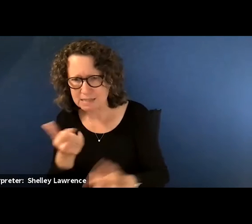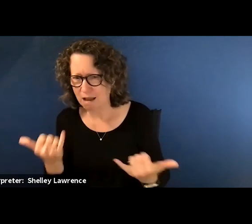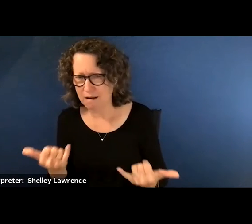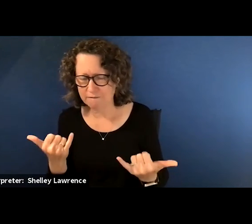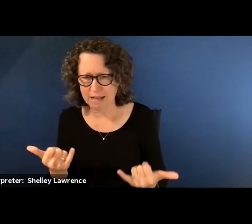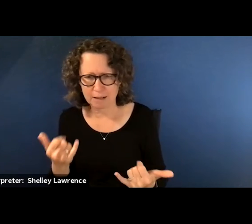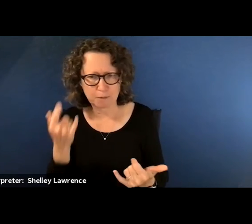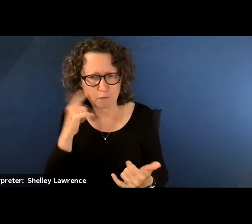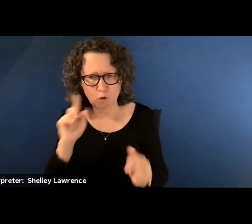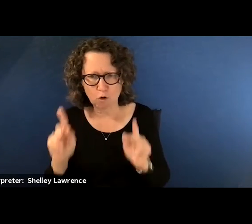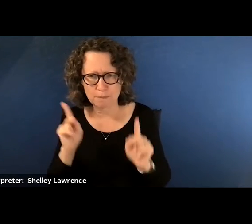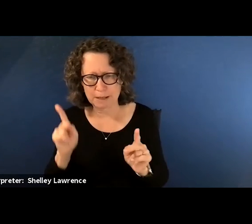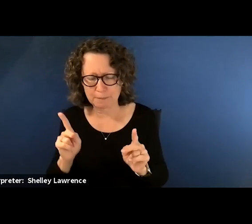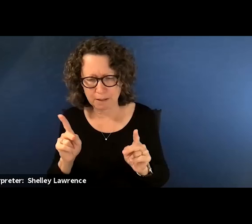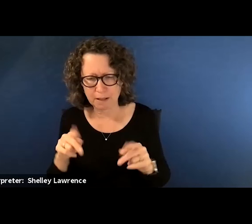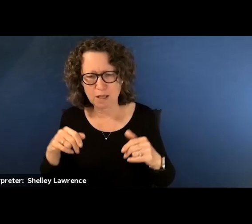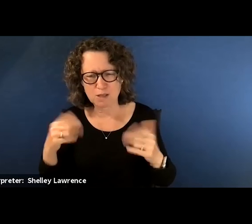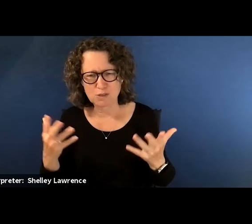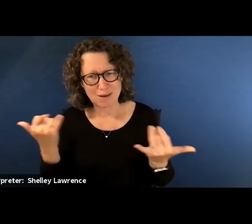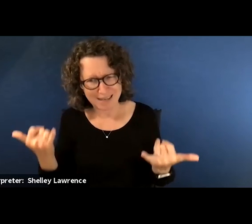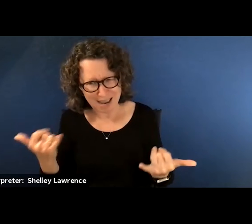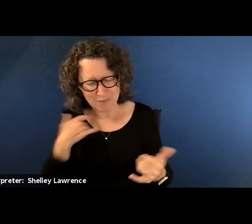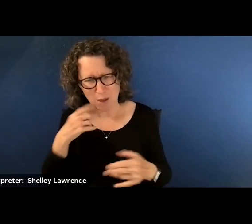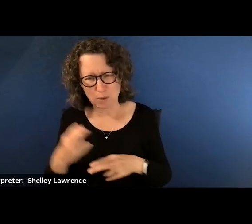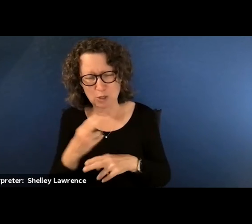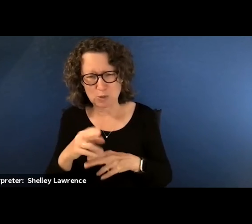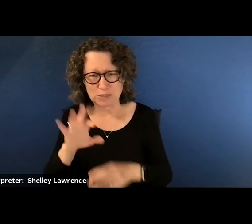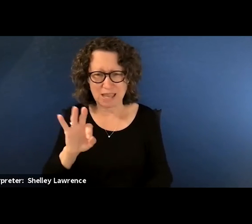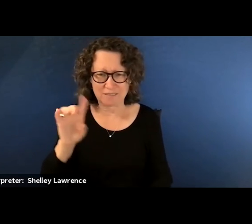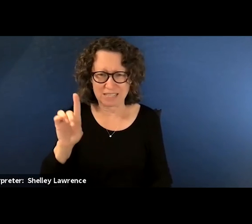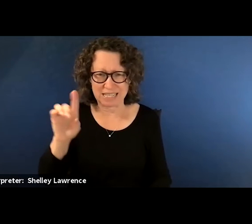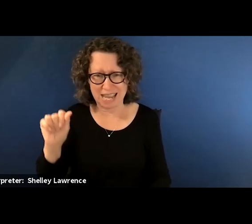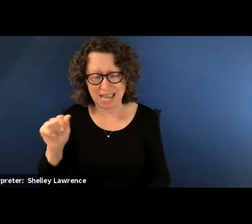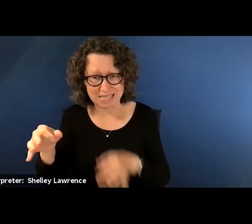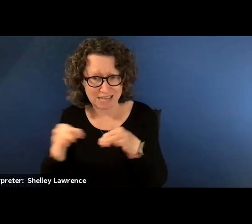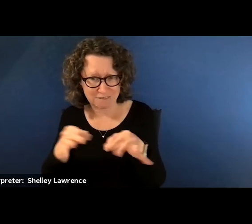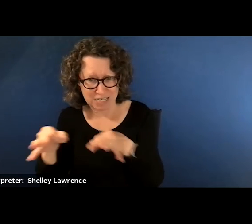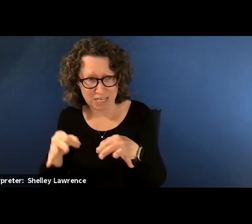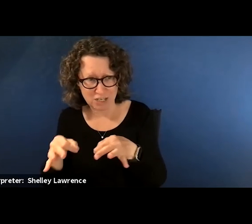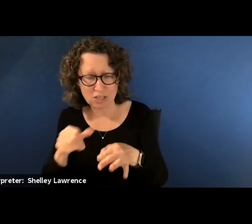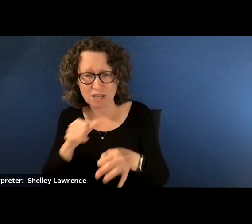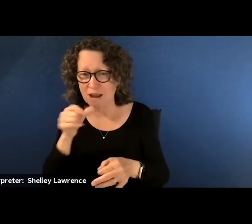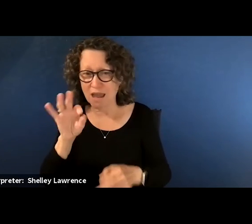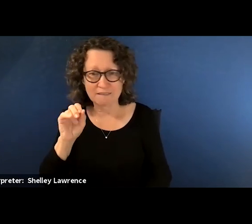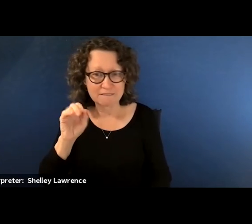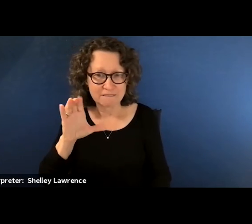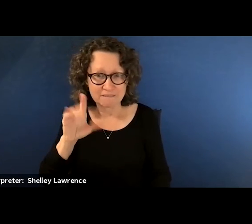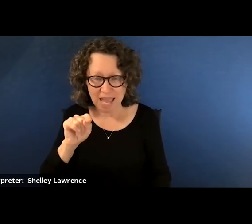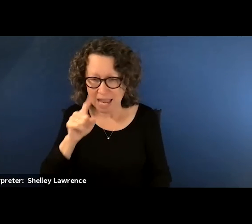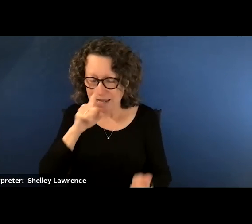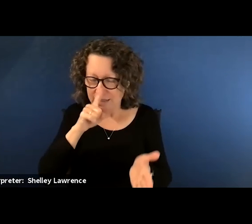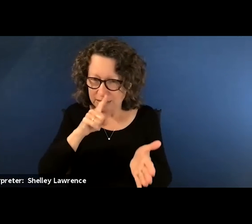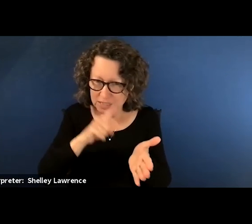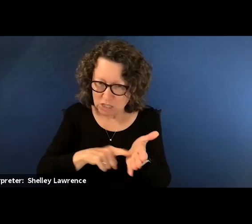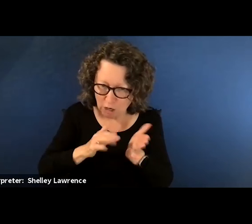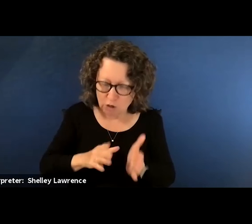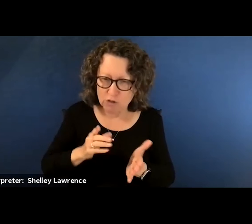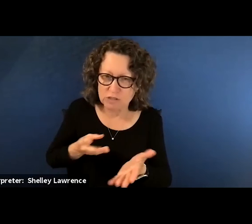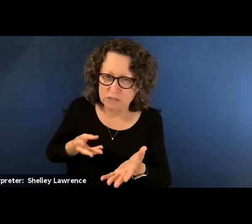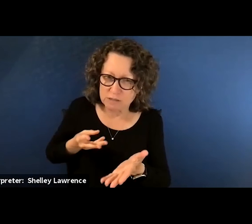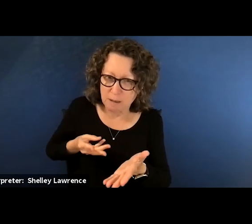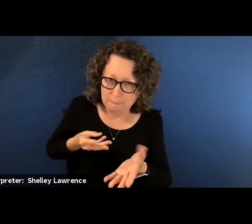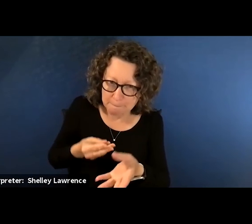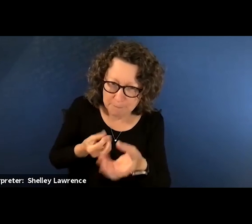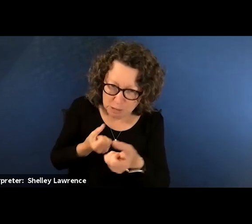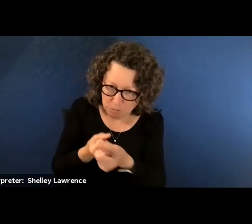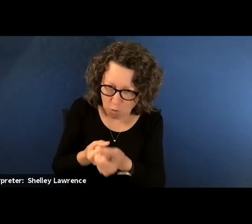la intérprete no escucha esto. Así que ahora que usamos la definición de la FDA, no cuestiones financiadas